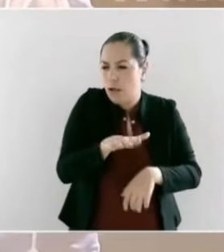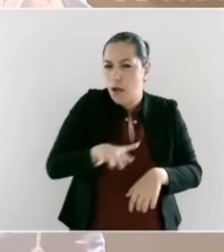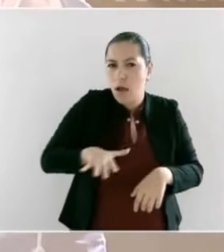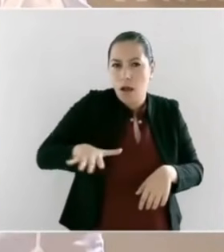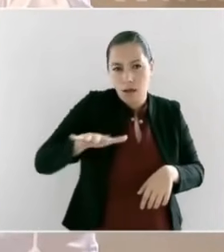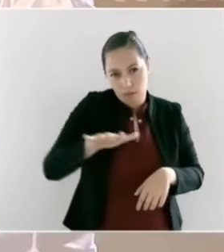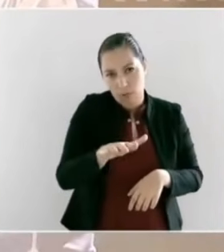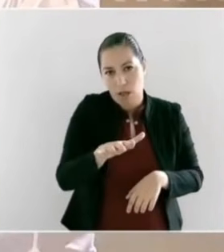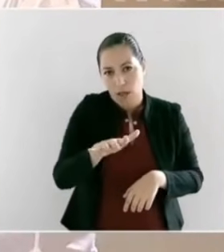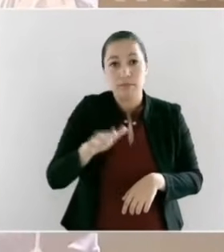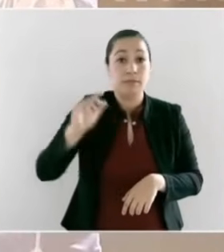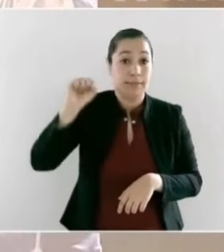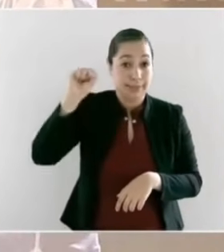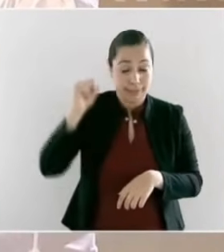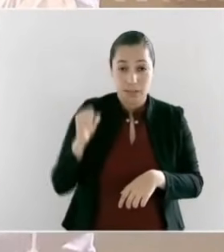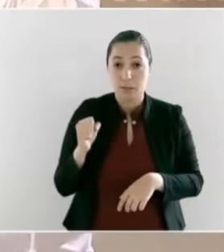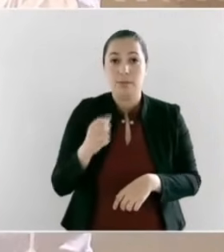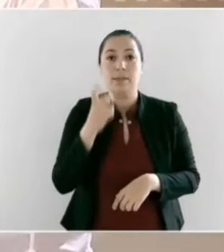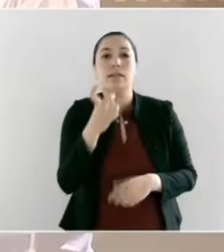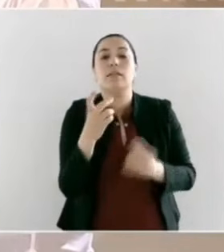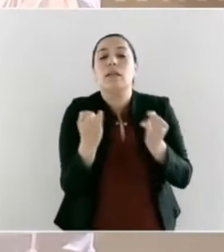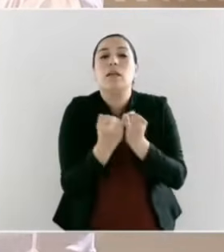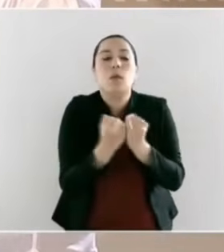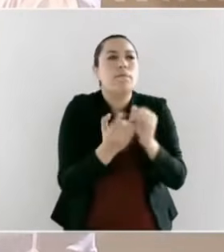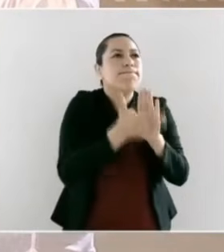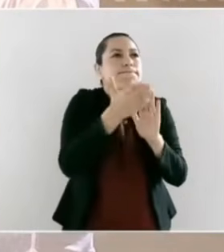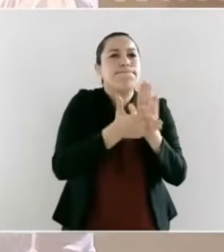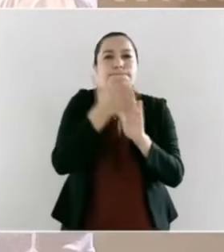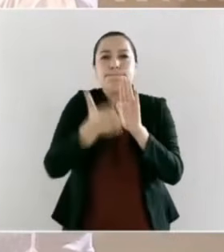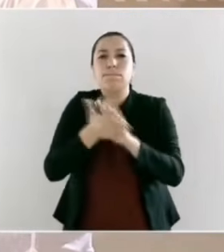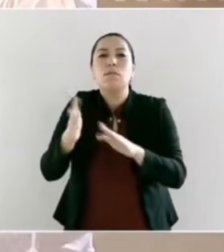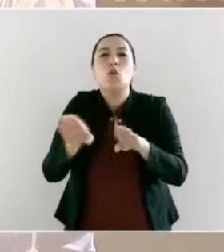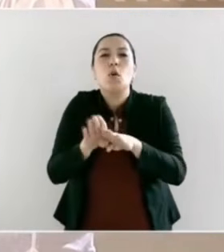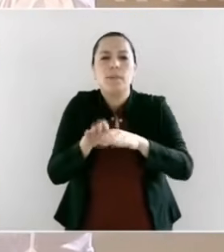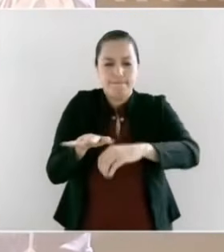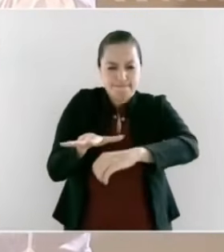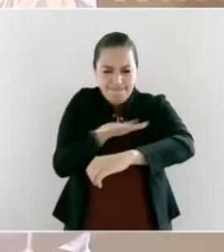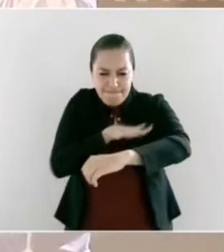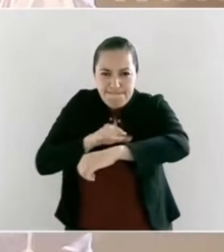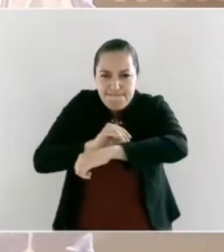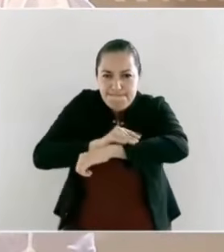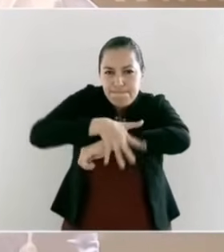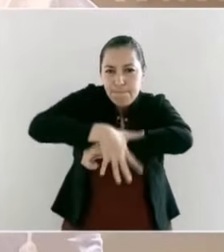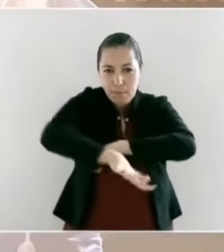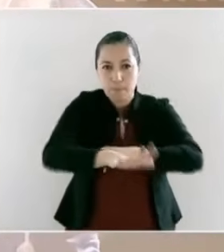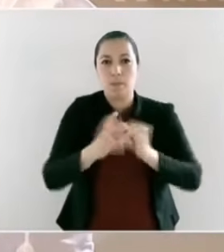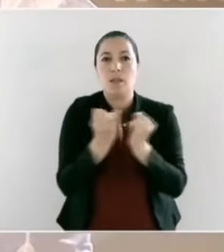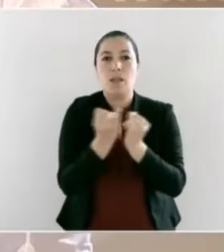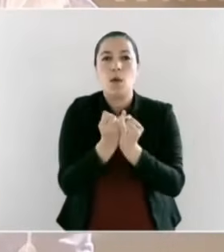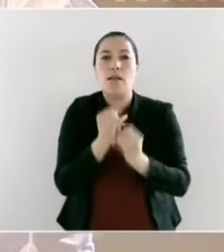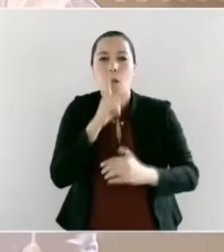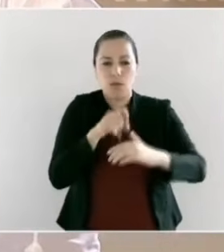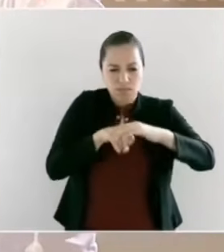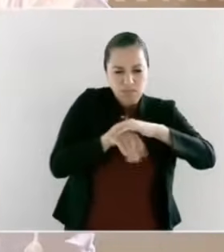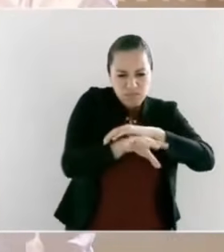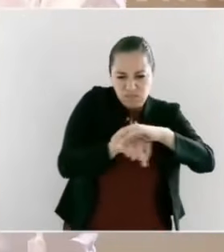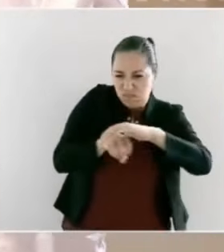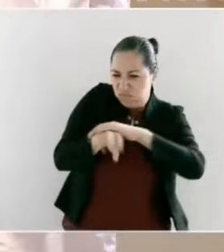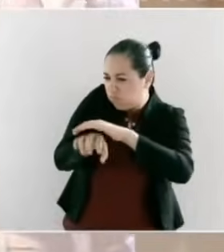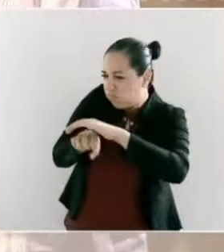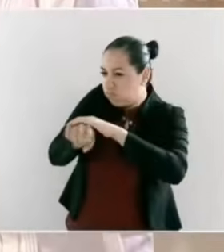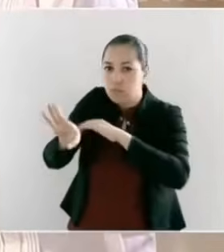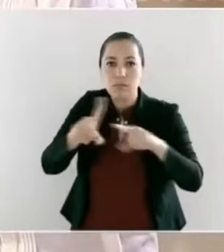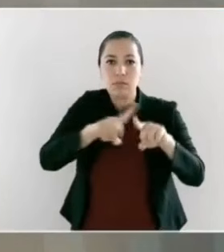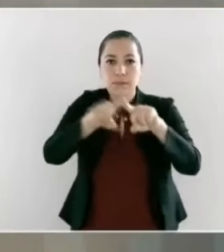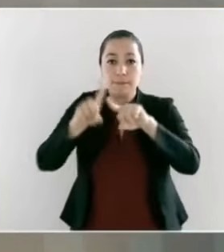de infraestructura, como las presas, como los distritos de riego. Vamos